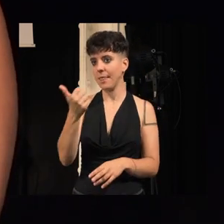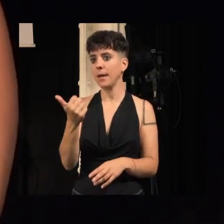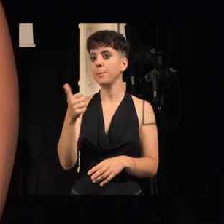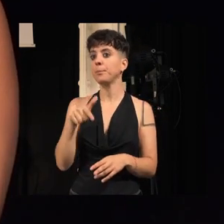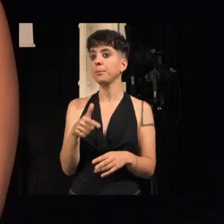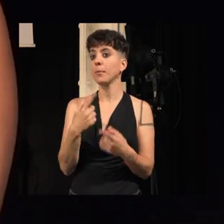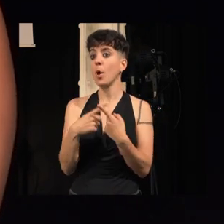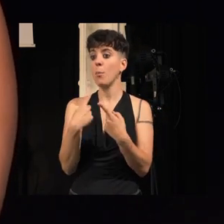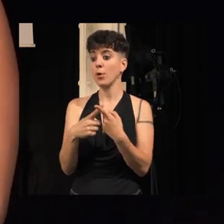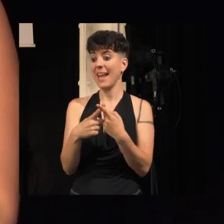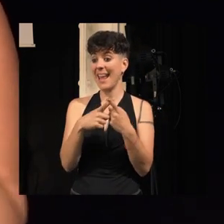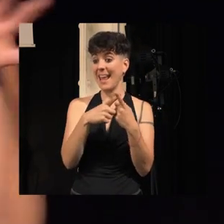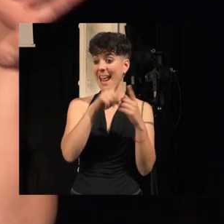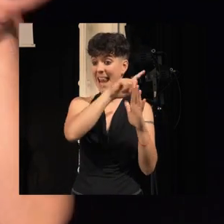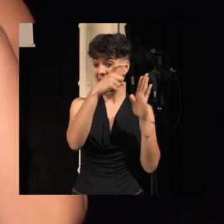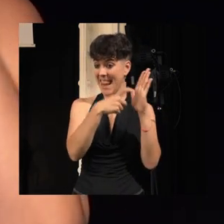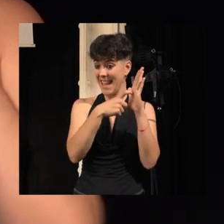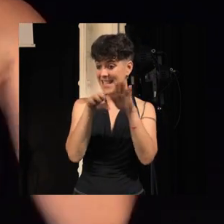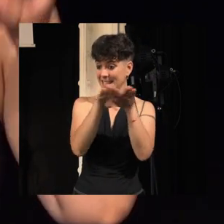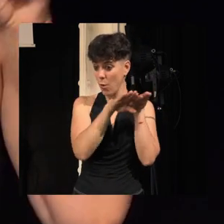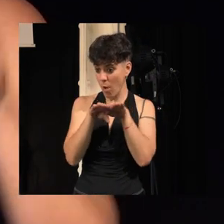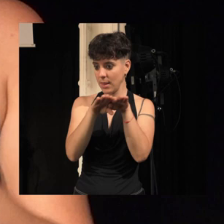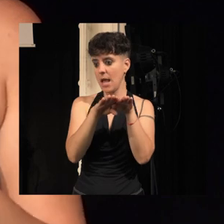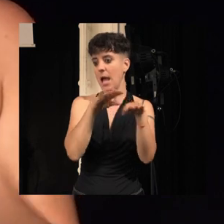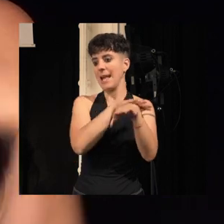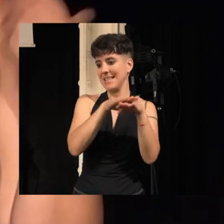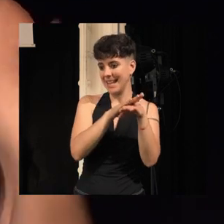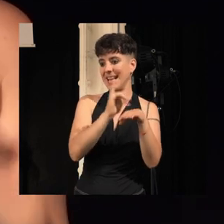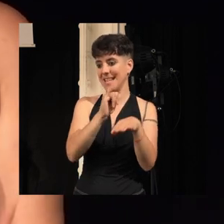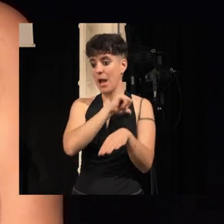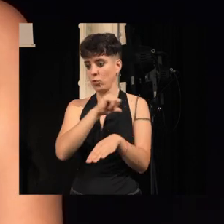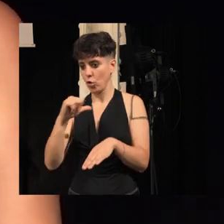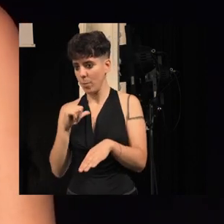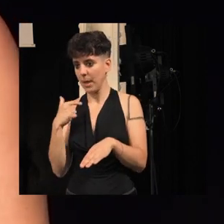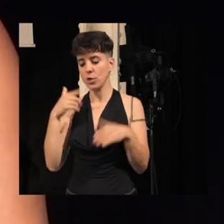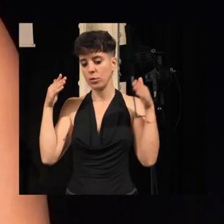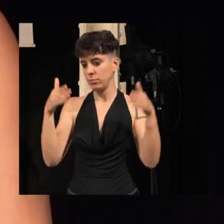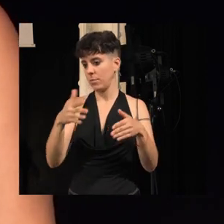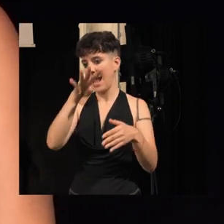tenemos las diferentes leyes de igualdad, tanto estatales como las autonómicas. Me centraré en